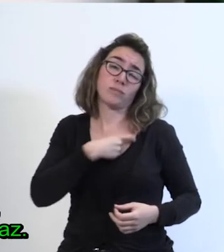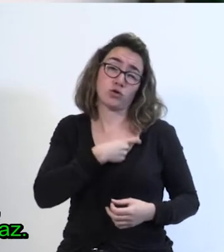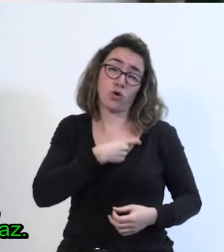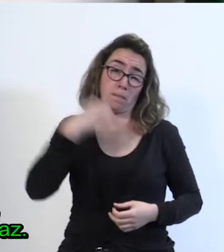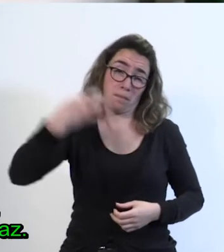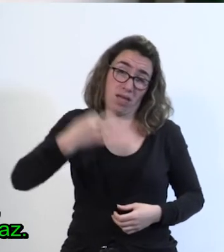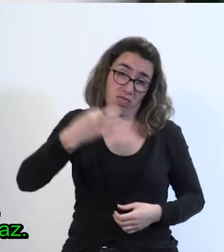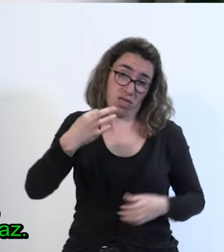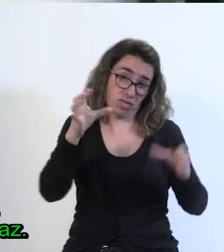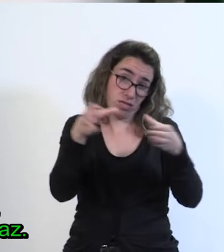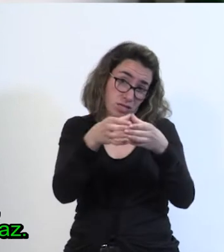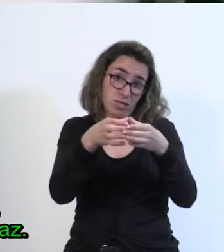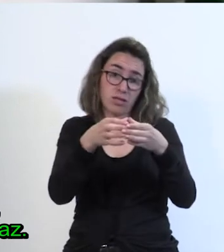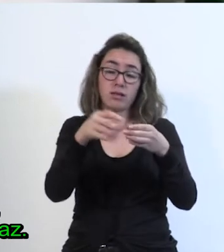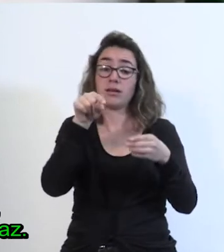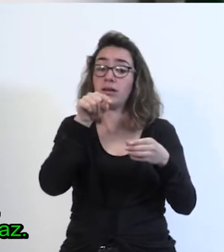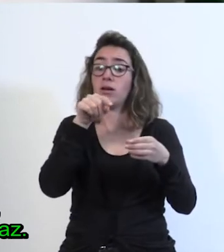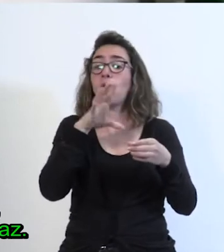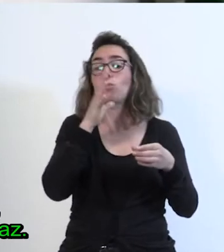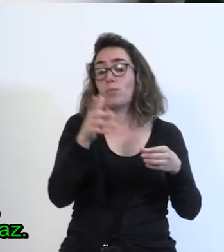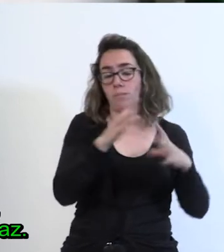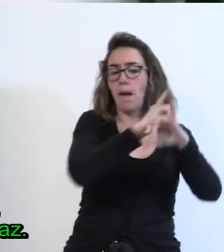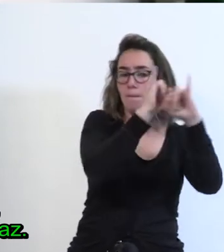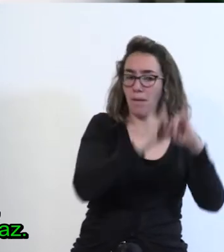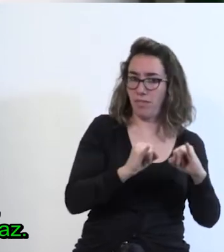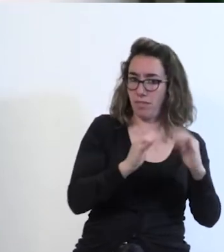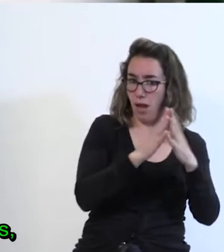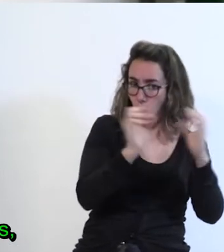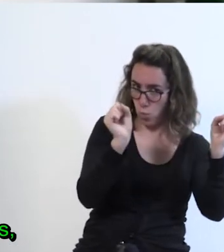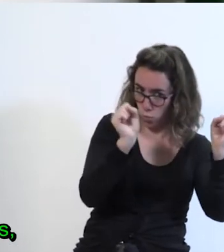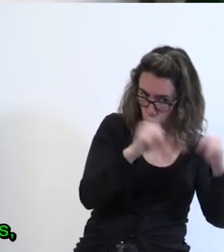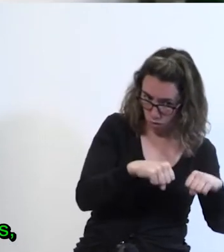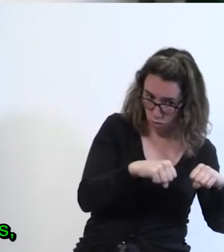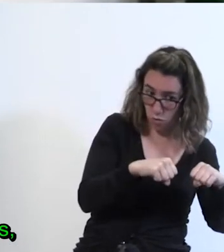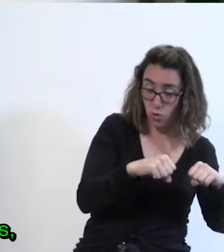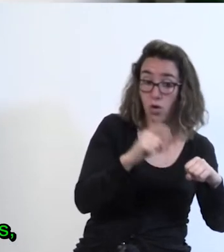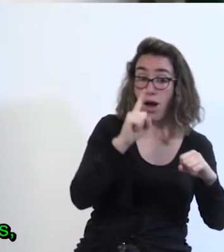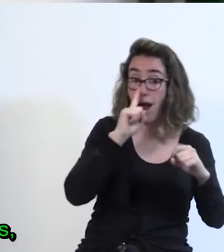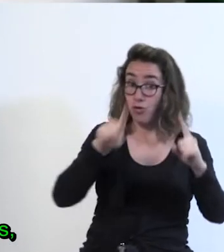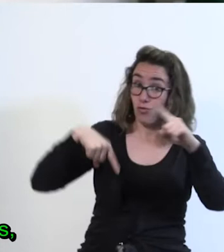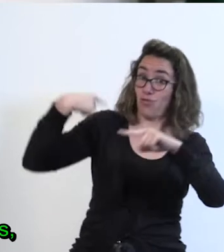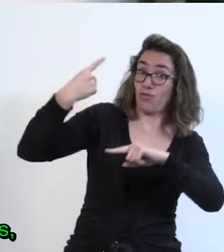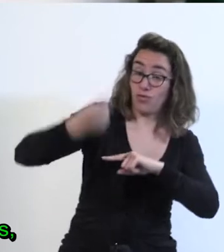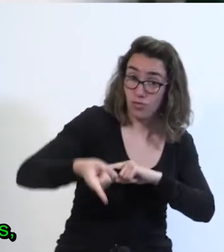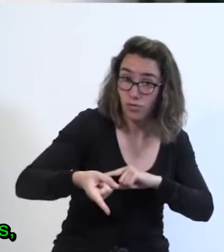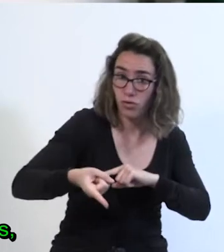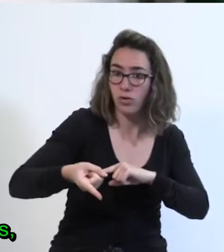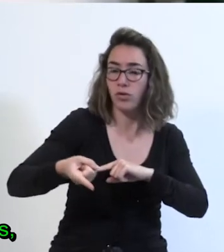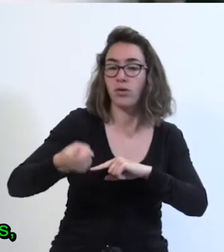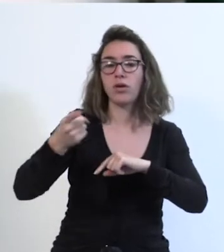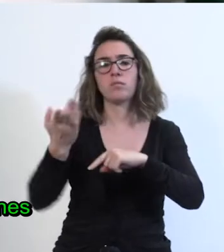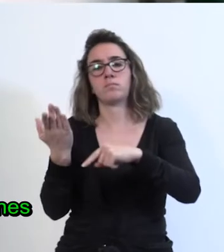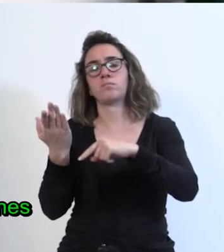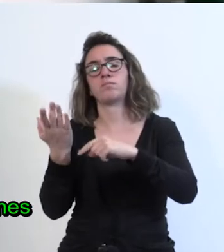de la Verdad, que es la que, digamos, fue un acuerdo de paz y un año, después de los